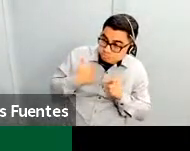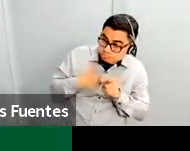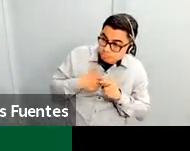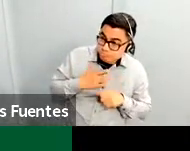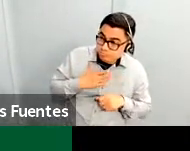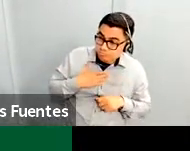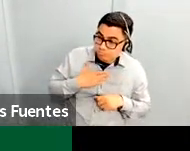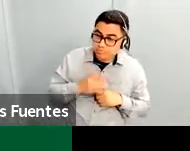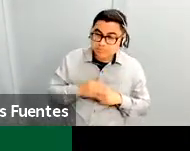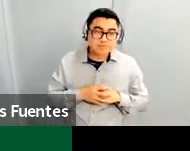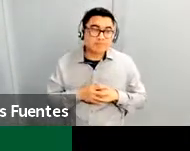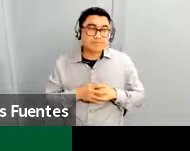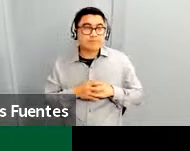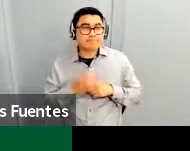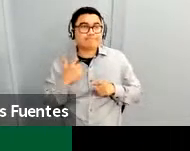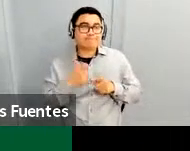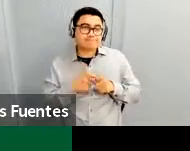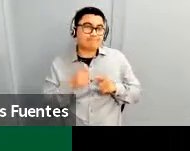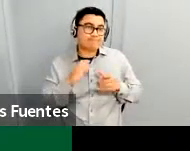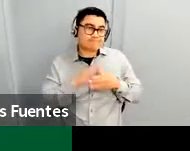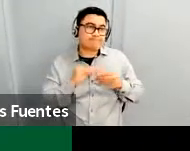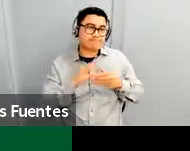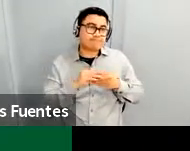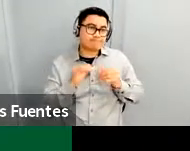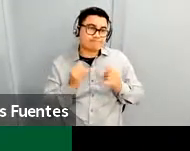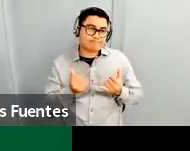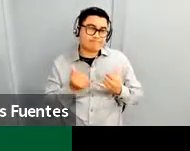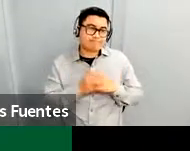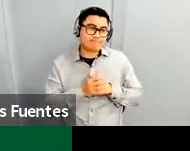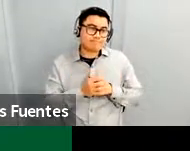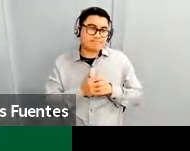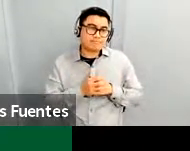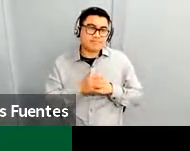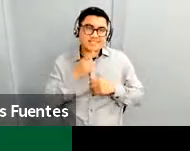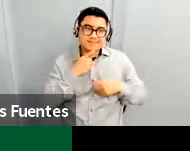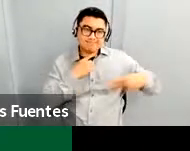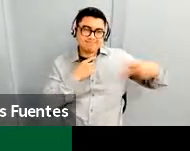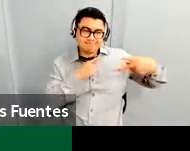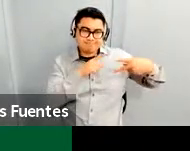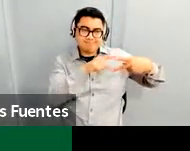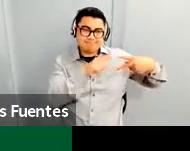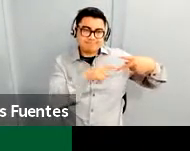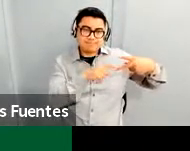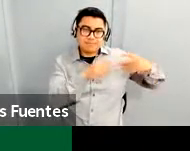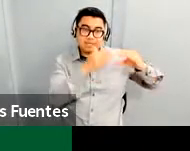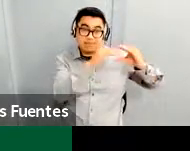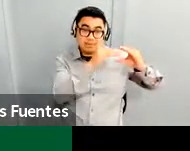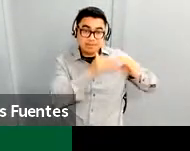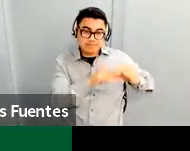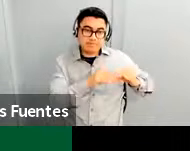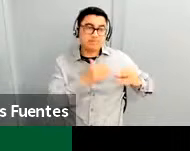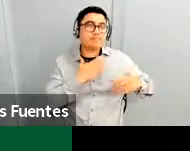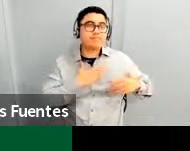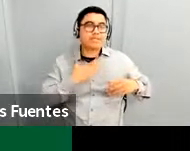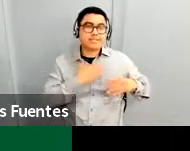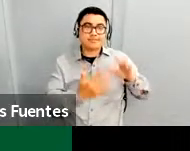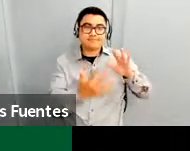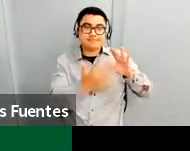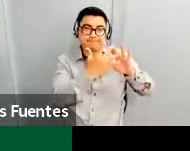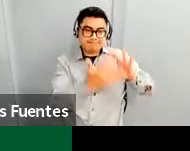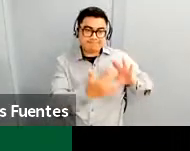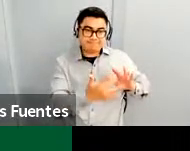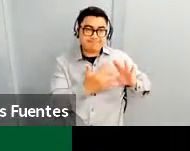electrónico para esta reunión a la dirección de correo electrónico que aparece en la pantalla. No la voy